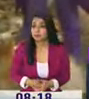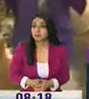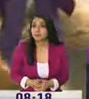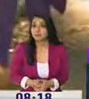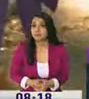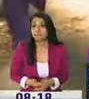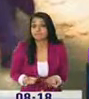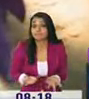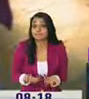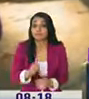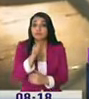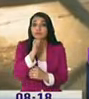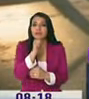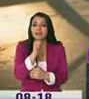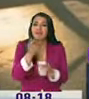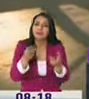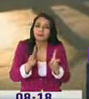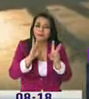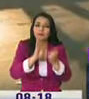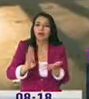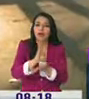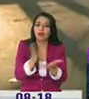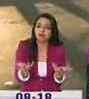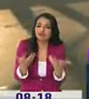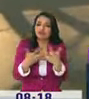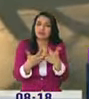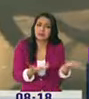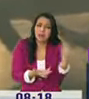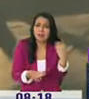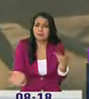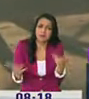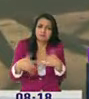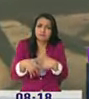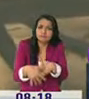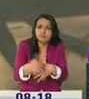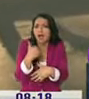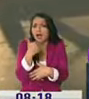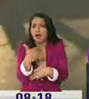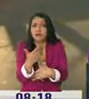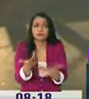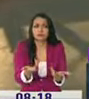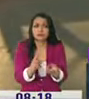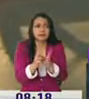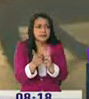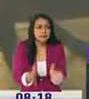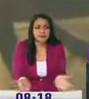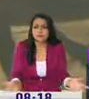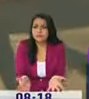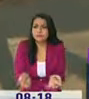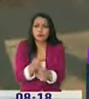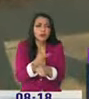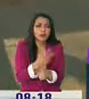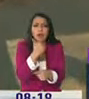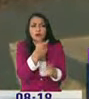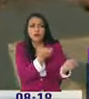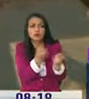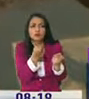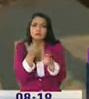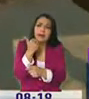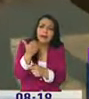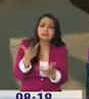Faltaría, digamos, la unión un poquito del barrio, ¿no? Que nos levantemos vecinos a vecinos para cuidarnos, controlarnos,